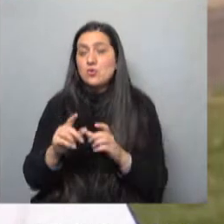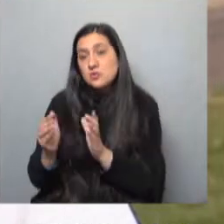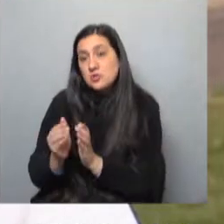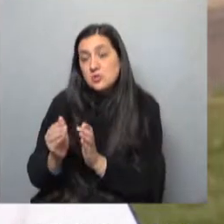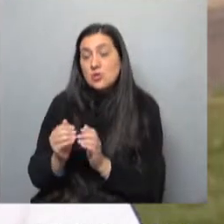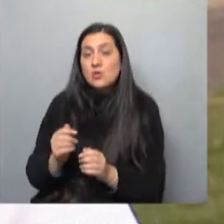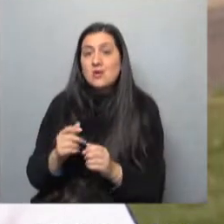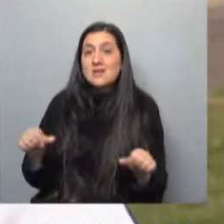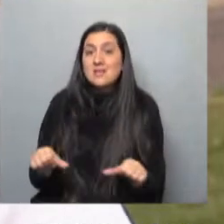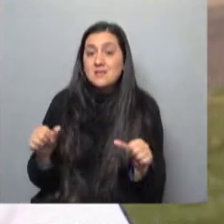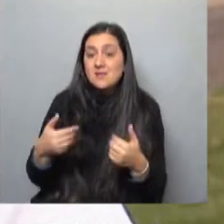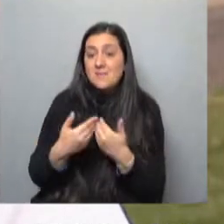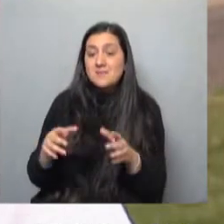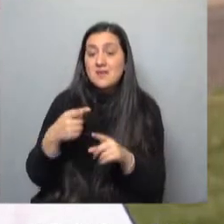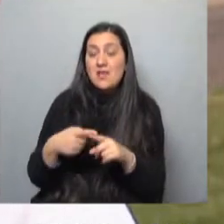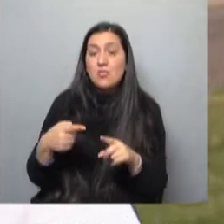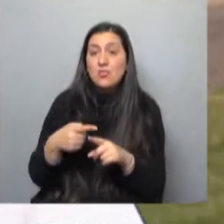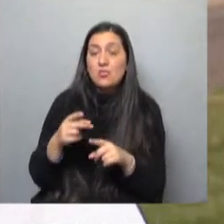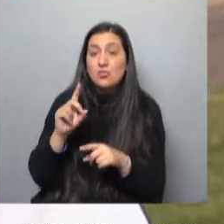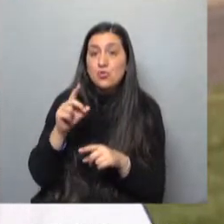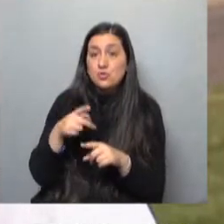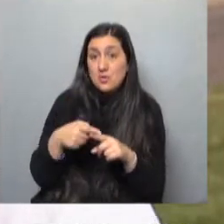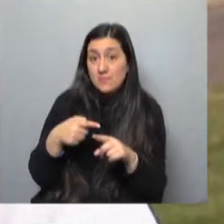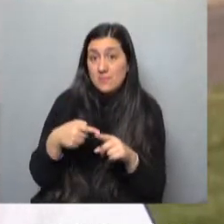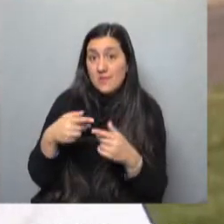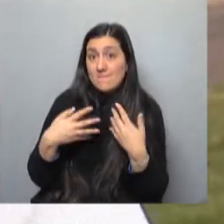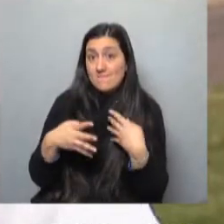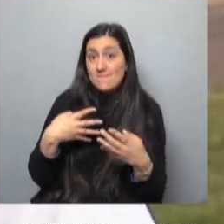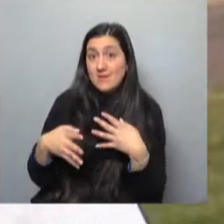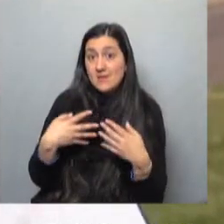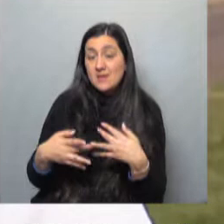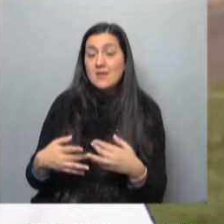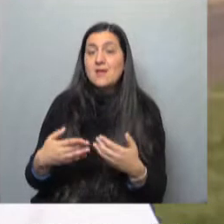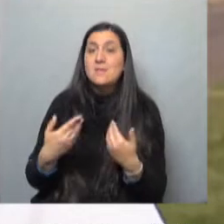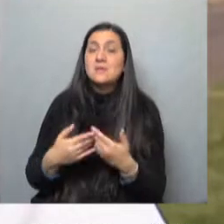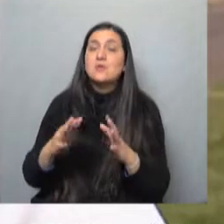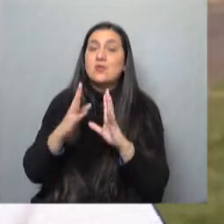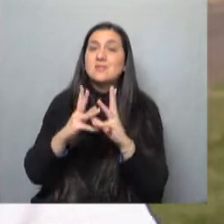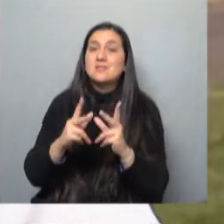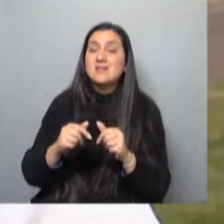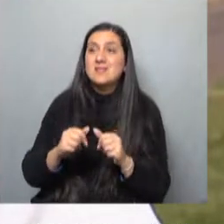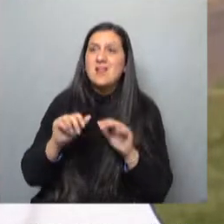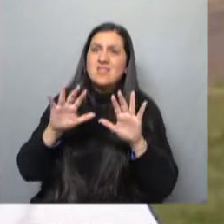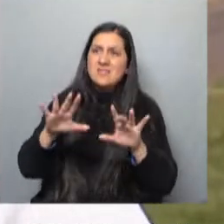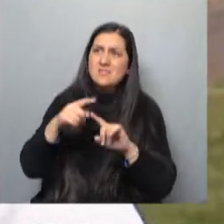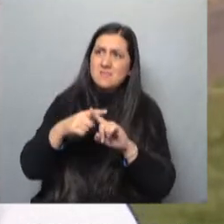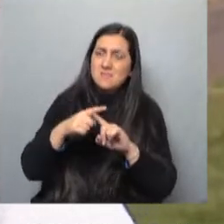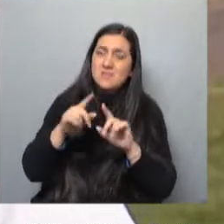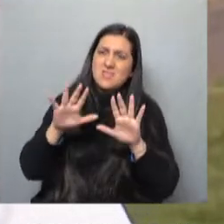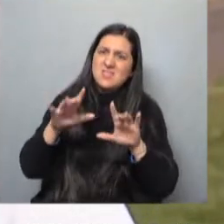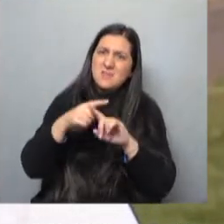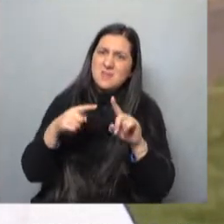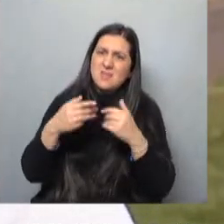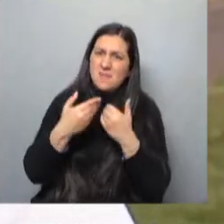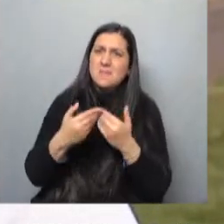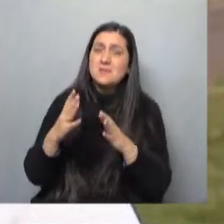actividades realmente a las pieza relleno que la feria y se empieza la estructura armarse de muy temprano a las 10:30 más o menos empiezan los